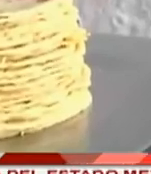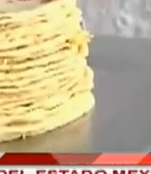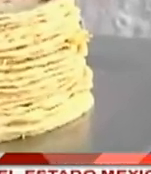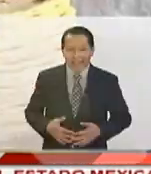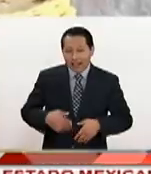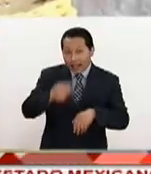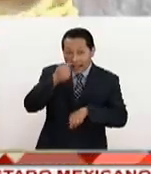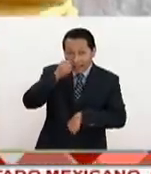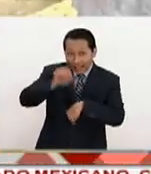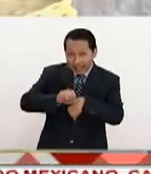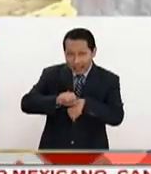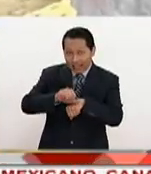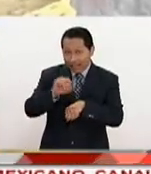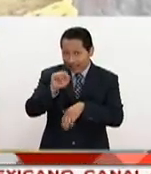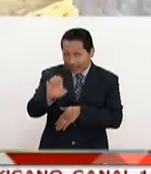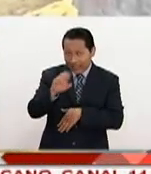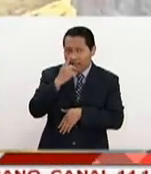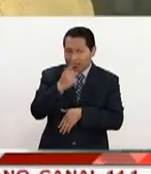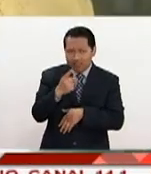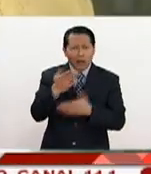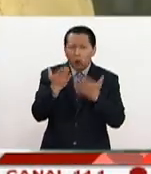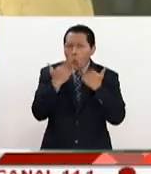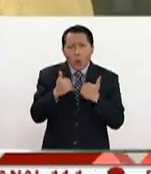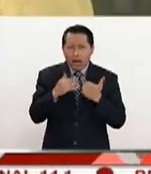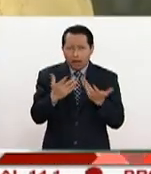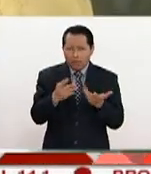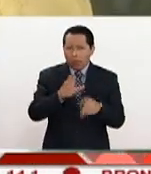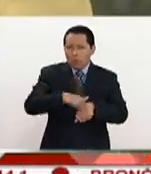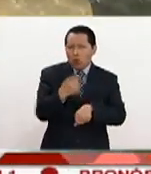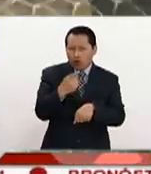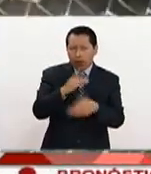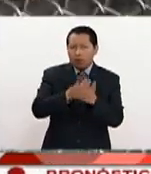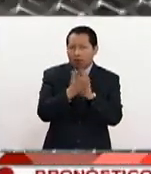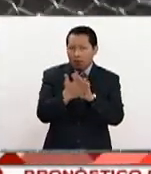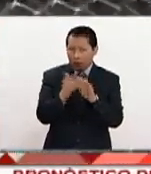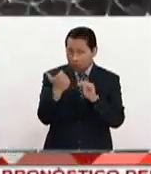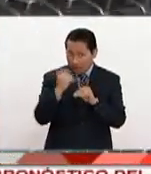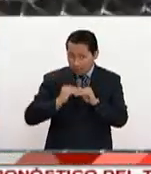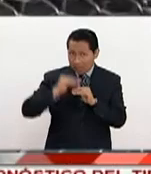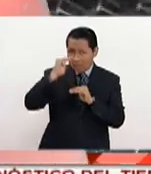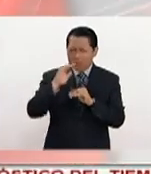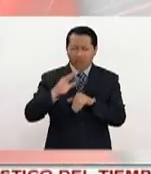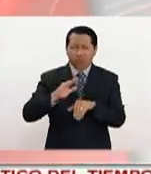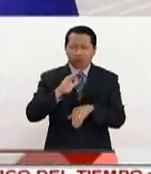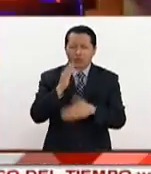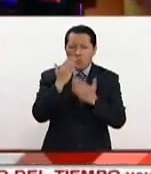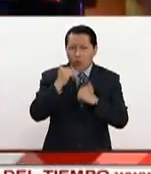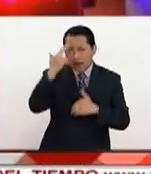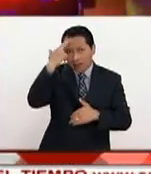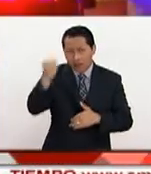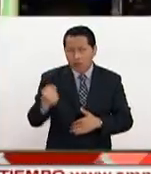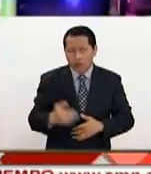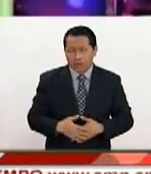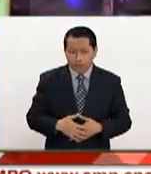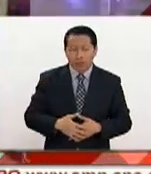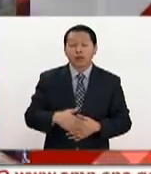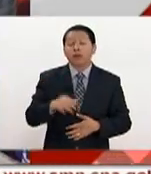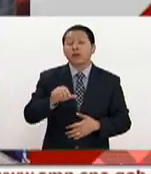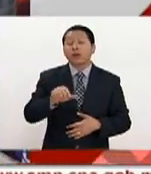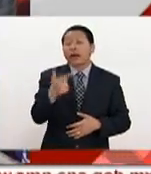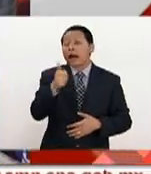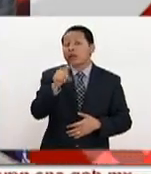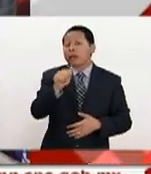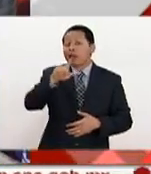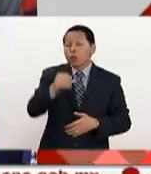La Secretaría de Economía dice que no hay fundamento para aumentar el precio de la tortilla. Abel Galván Gallardo